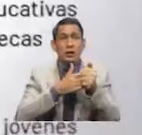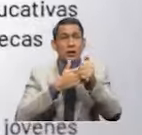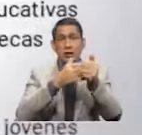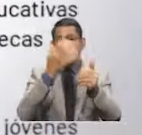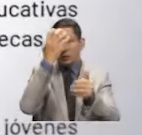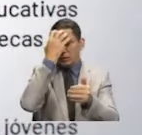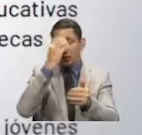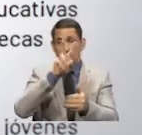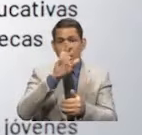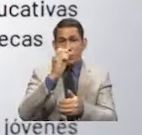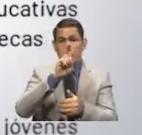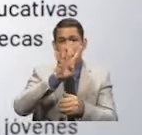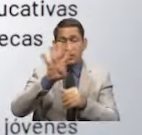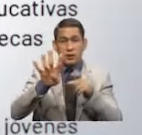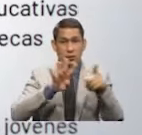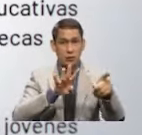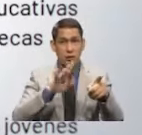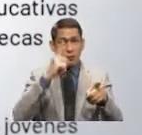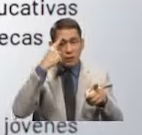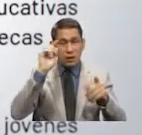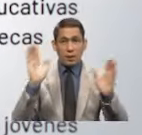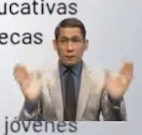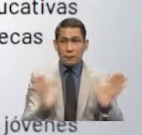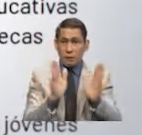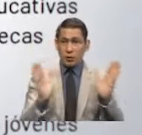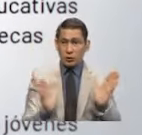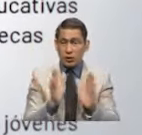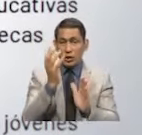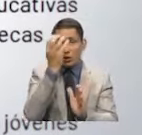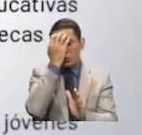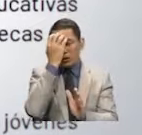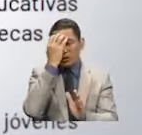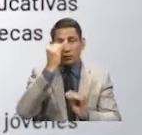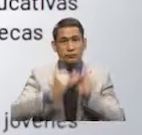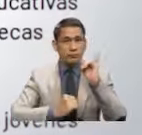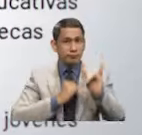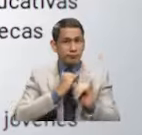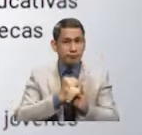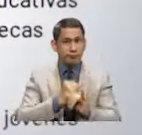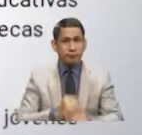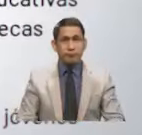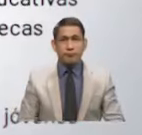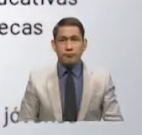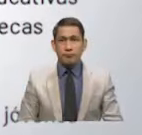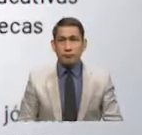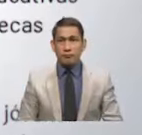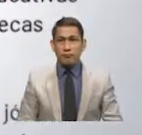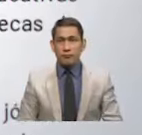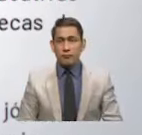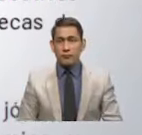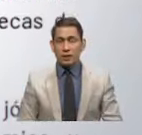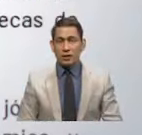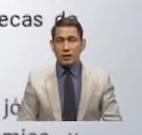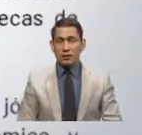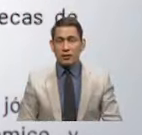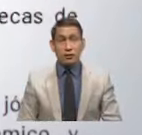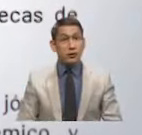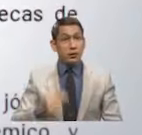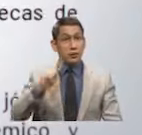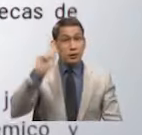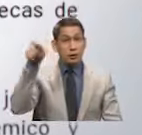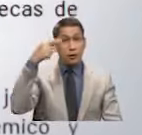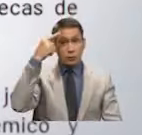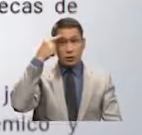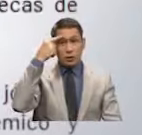2024 para impulsar la educación internacional. Esta guía es un aporte del gobierno del